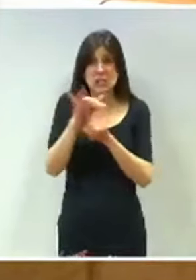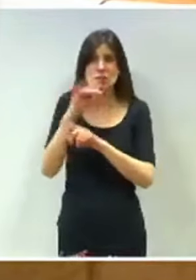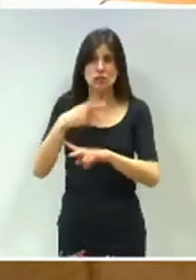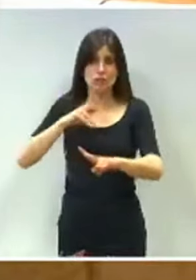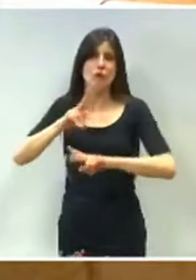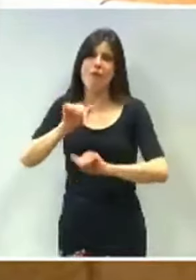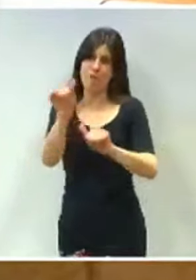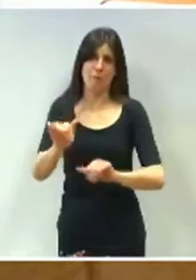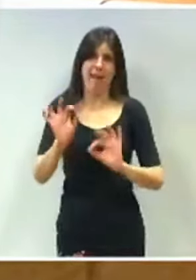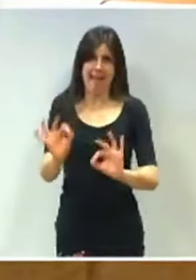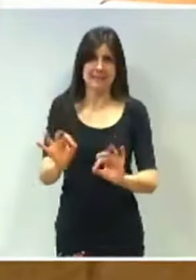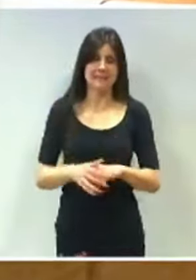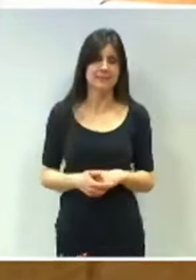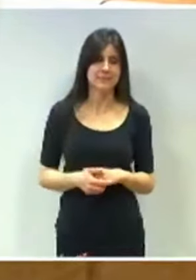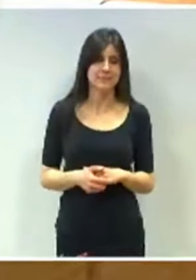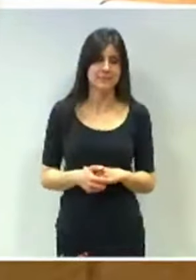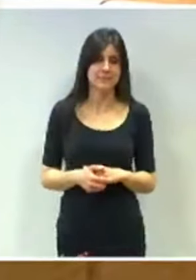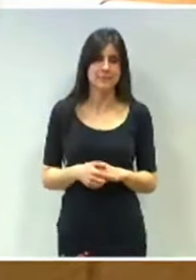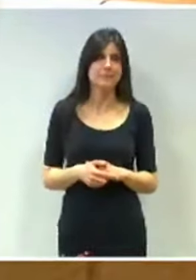ocasiones se dan